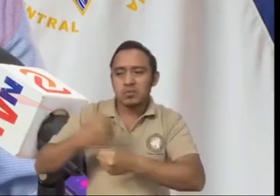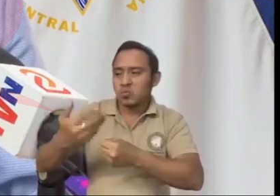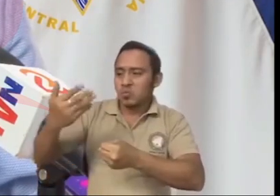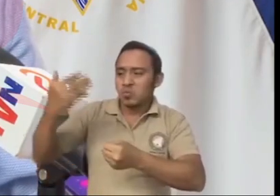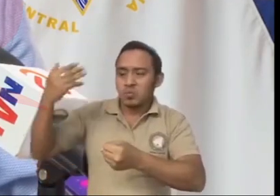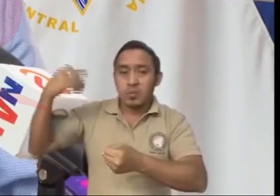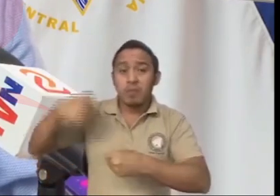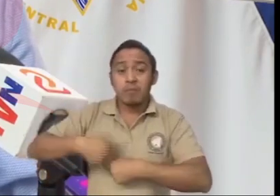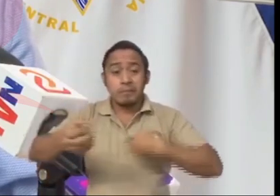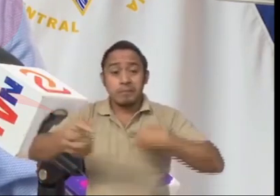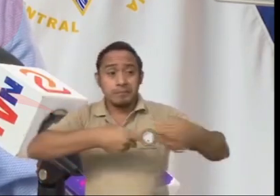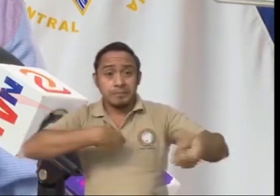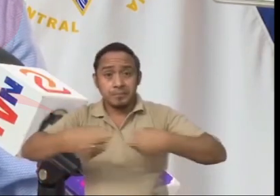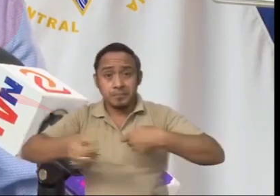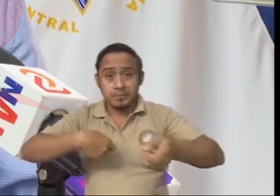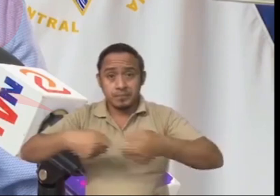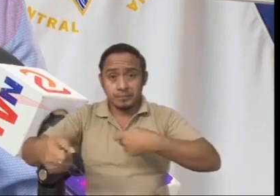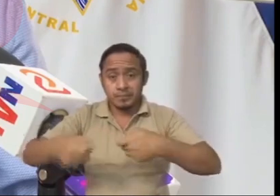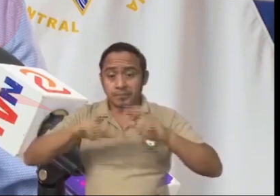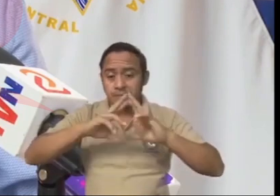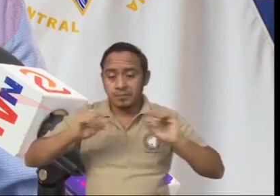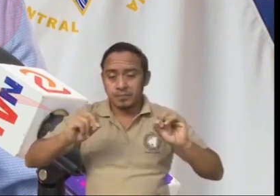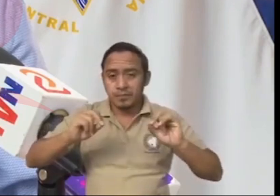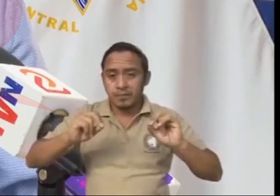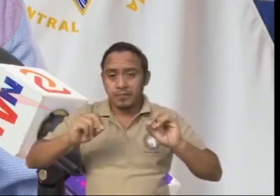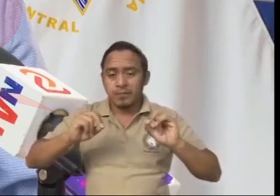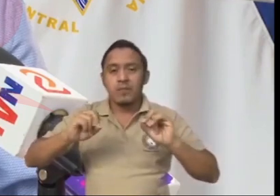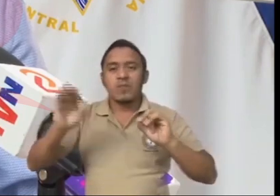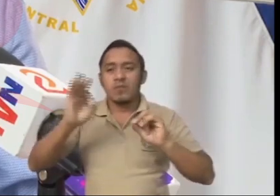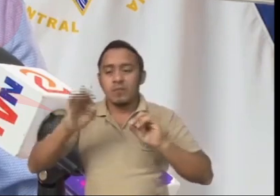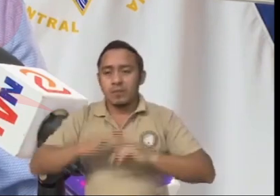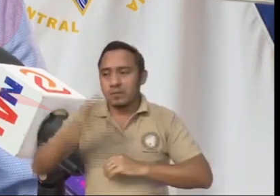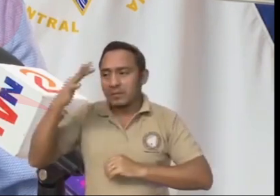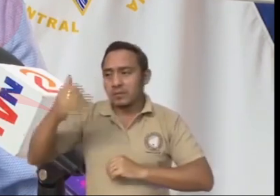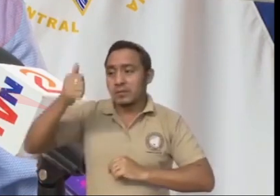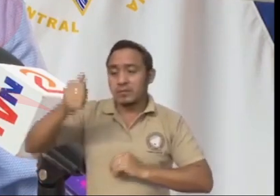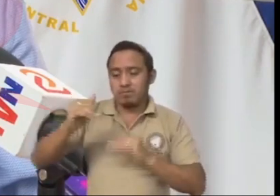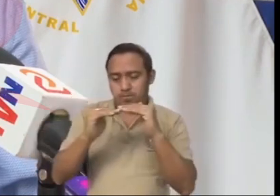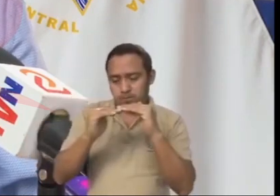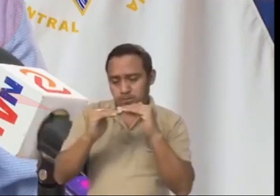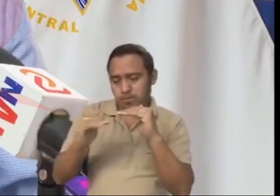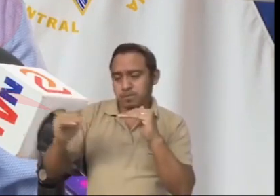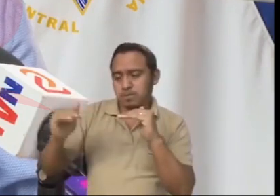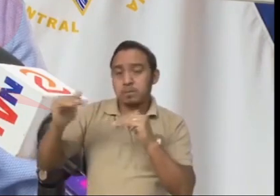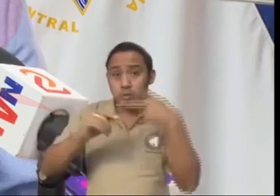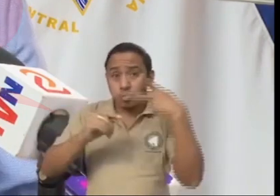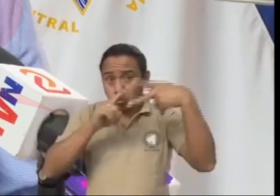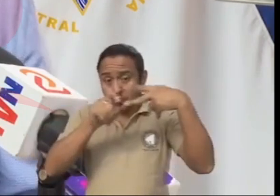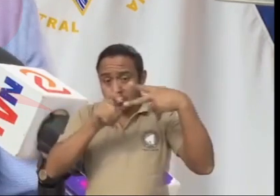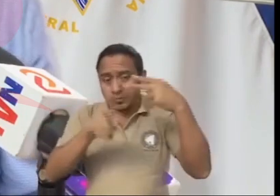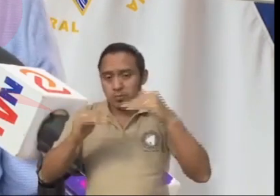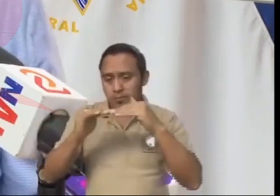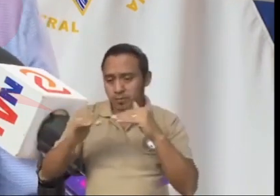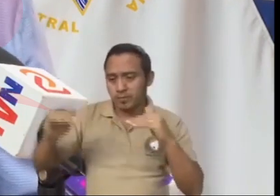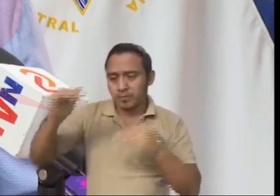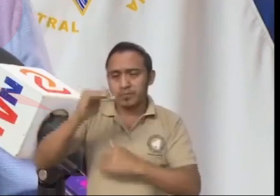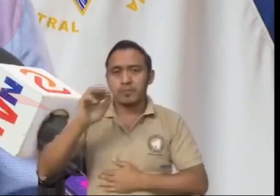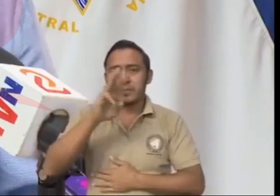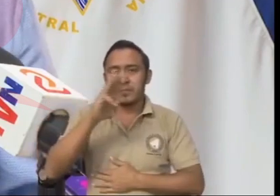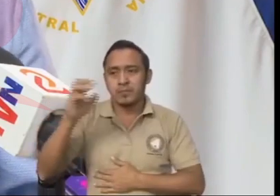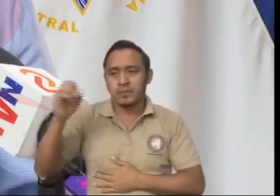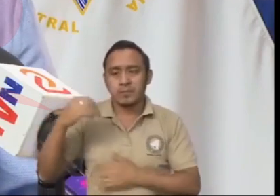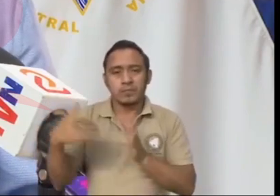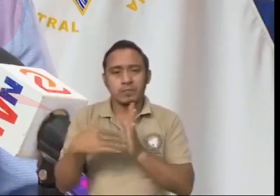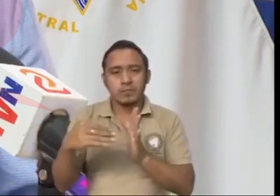de que la exportación de régimen general es superior los dos meses a 300